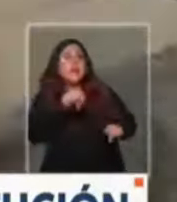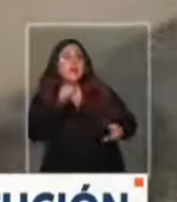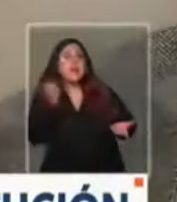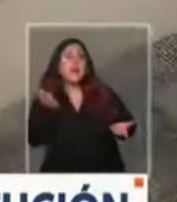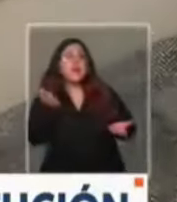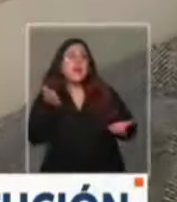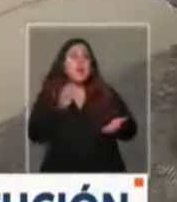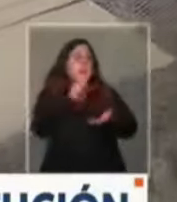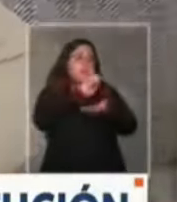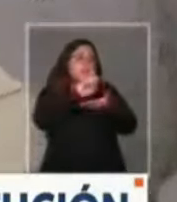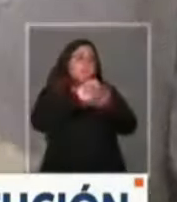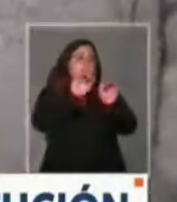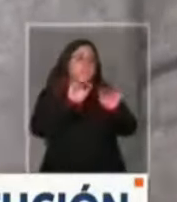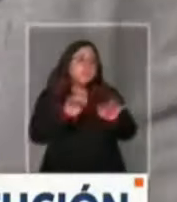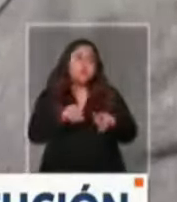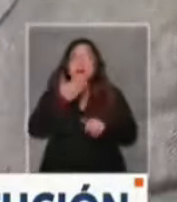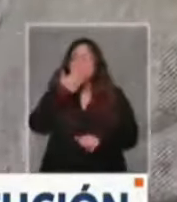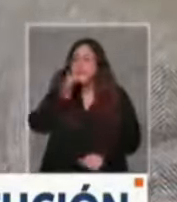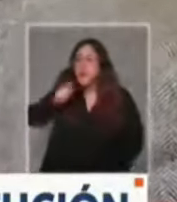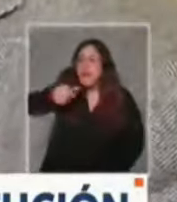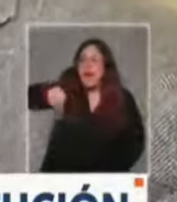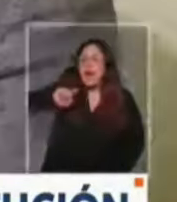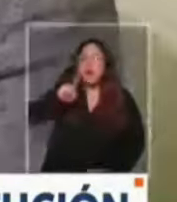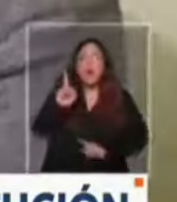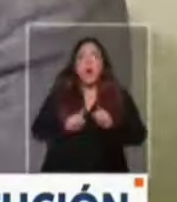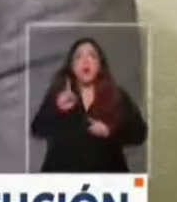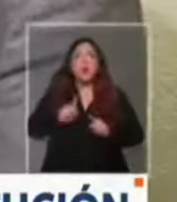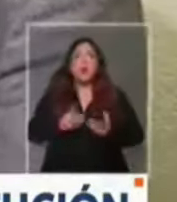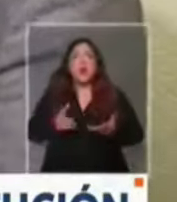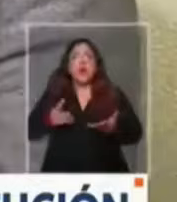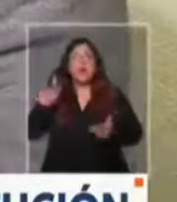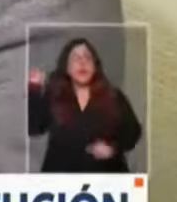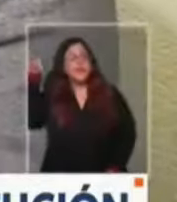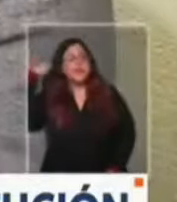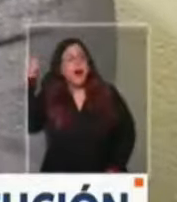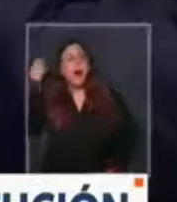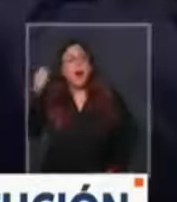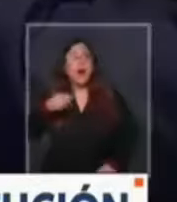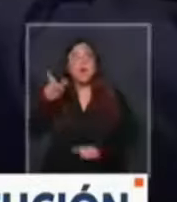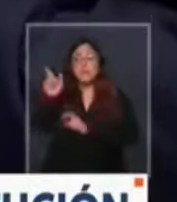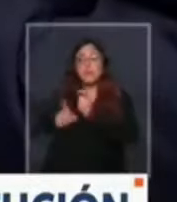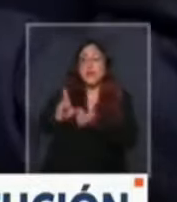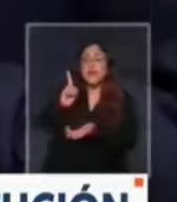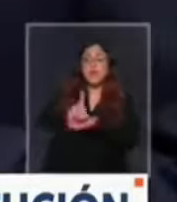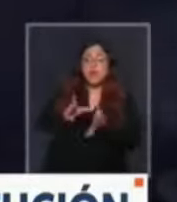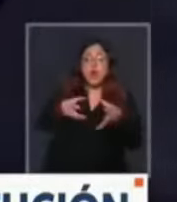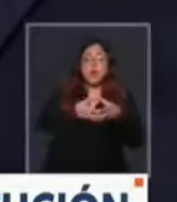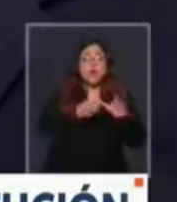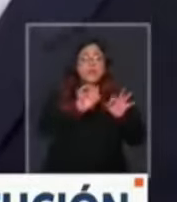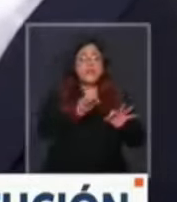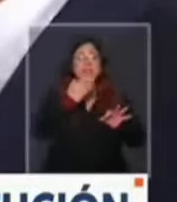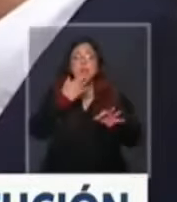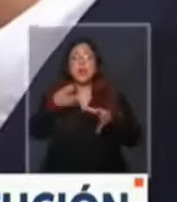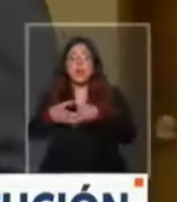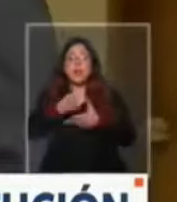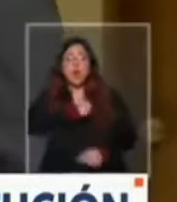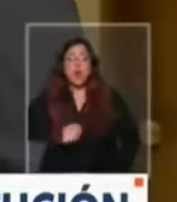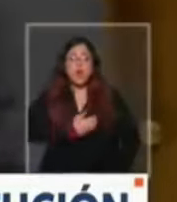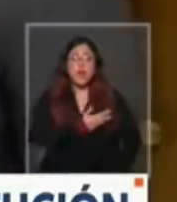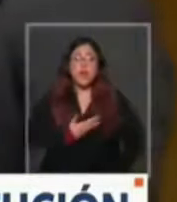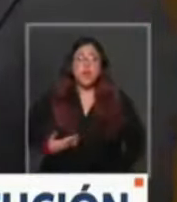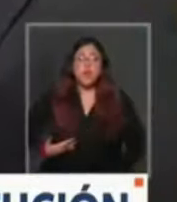podía claro entregan a Yáñez Y seguramente van van a entregar algunos al menos a dos ministros de la Corte Suprema la ministra